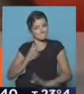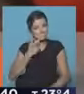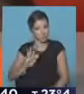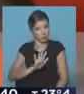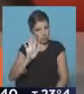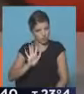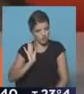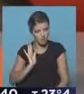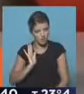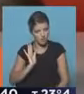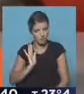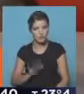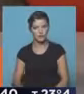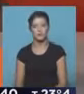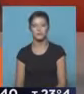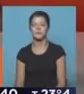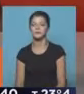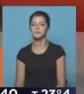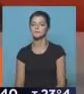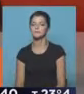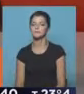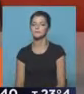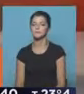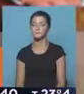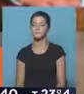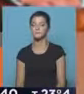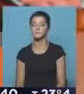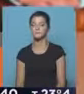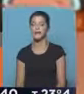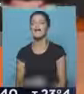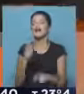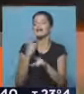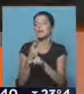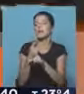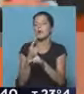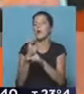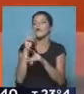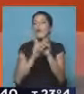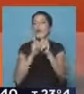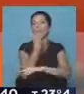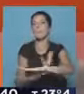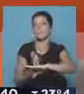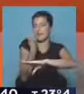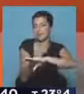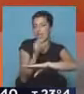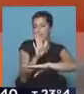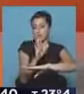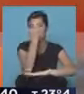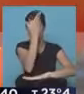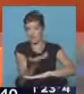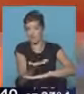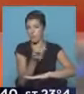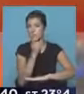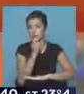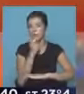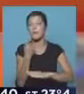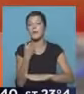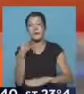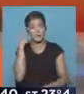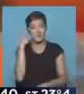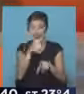por lo menos siempre cuando suben estos tipos de liderazgos exuberantes hay que empezar que puede hacer lo que